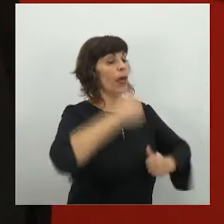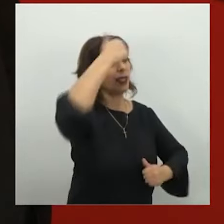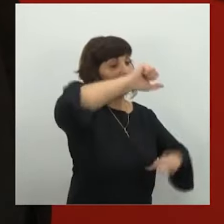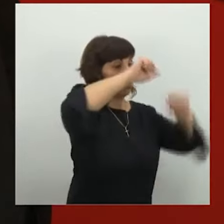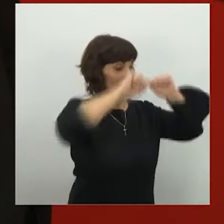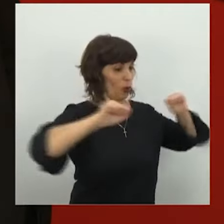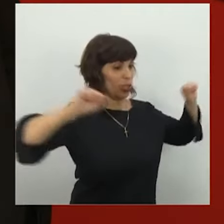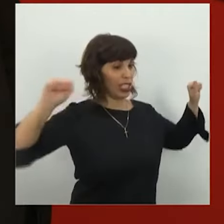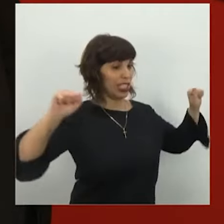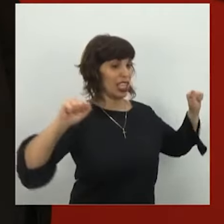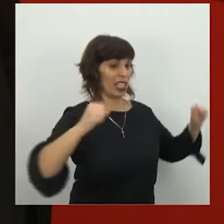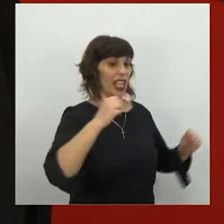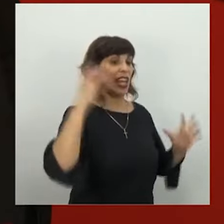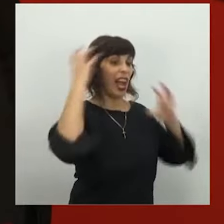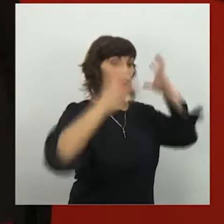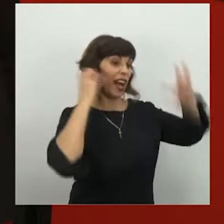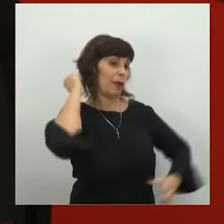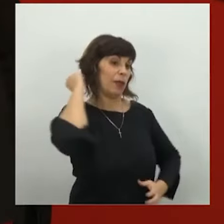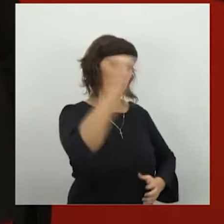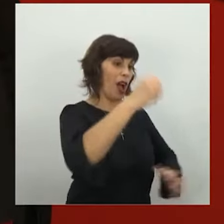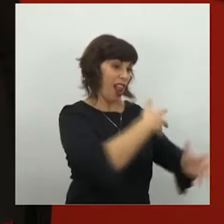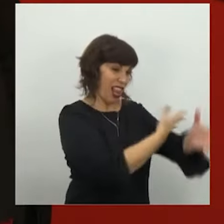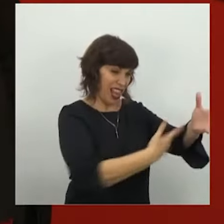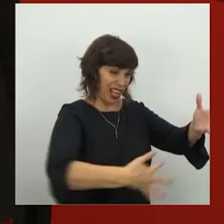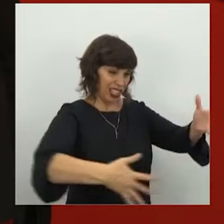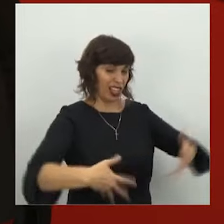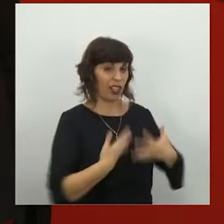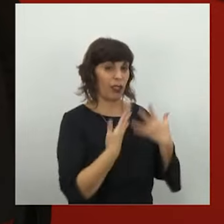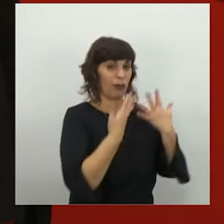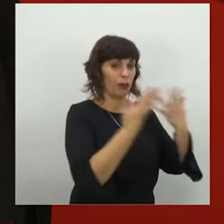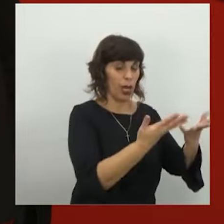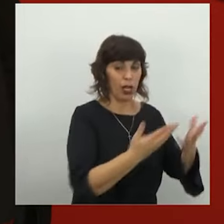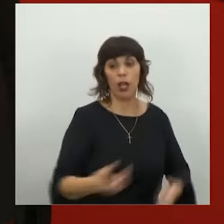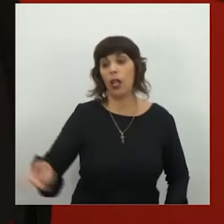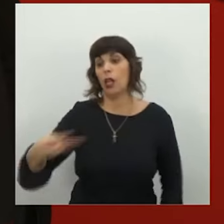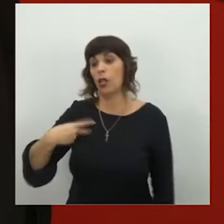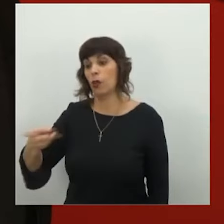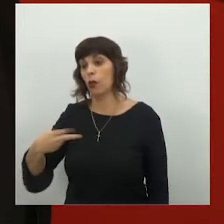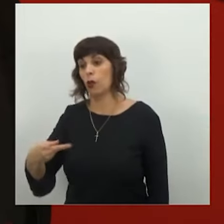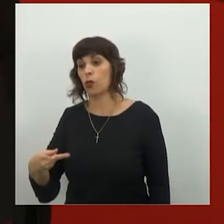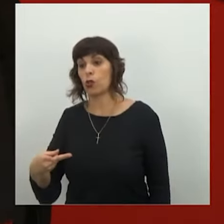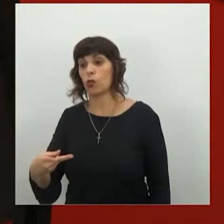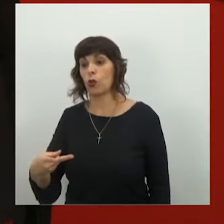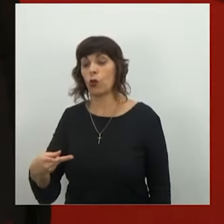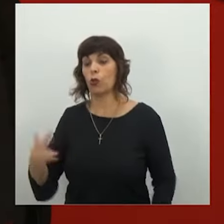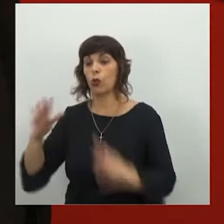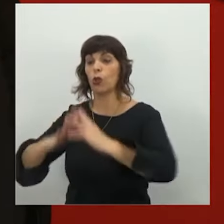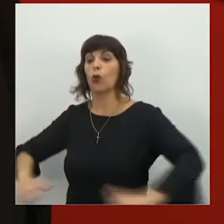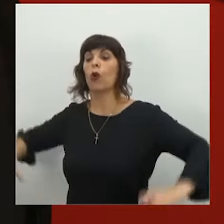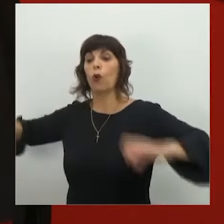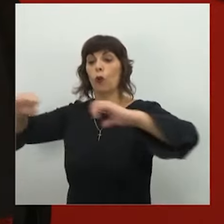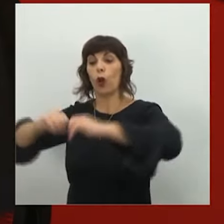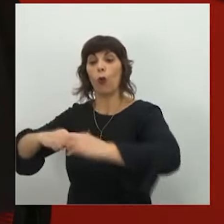yo tenemos el pacto, un contrato, un acuerdo con Dios el Padre, a través